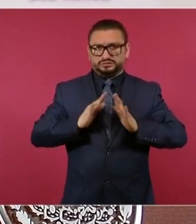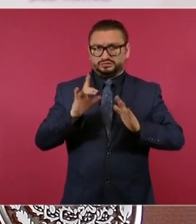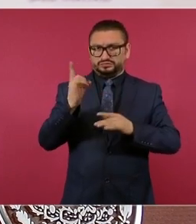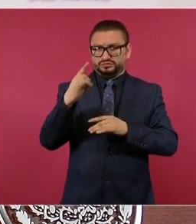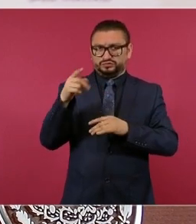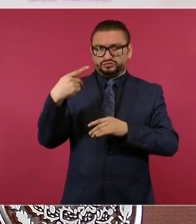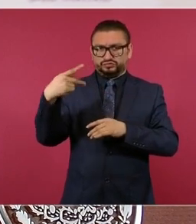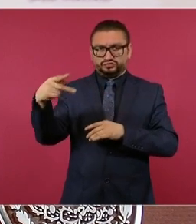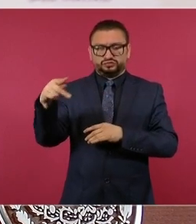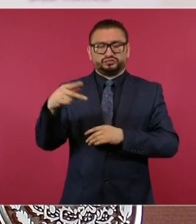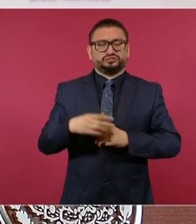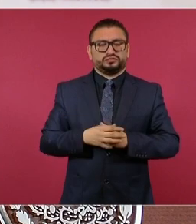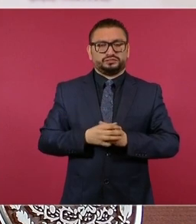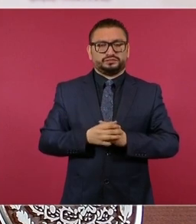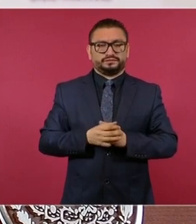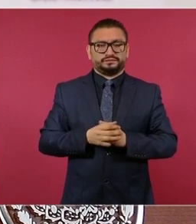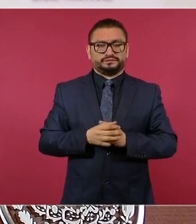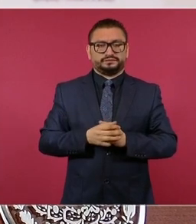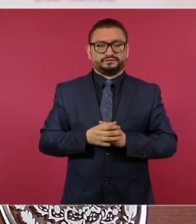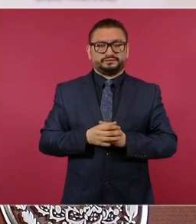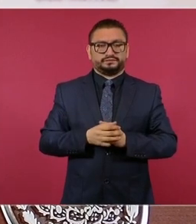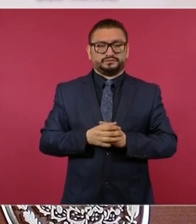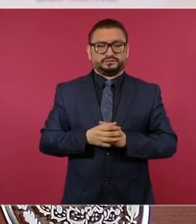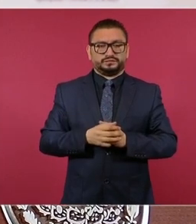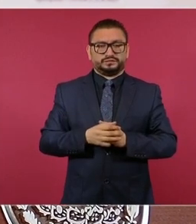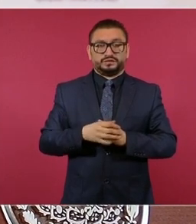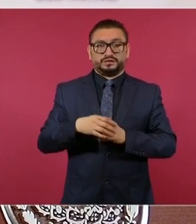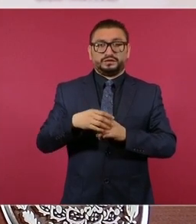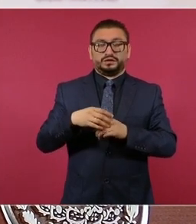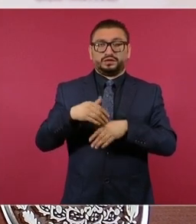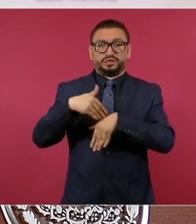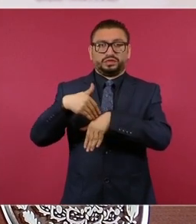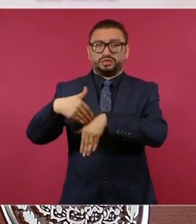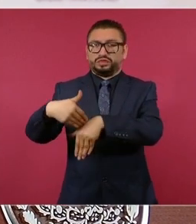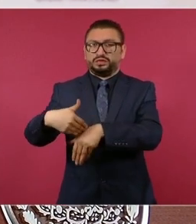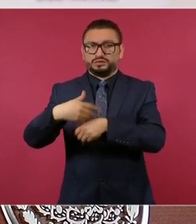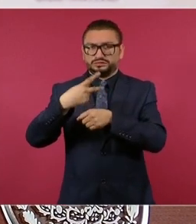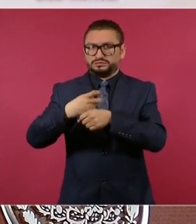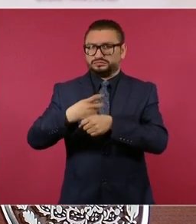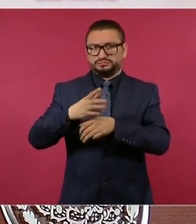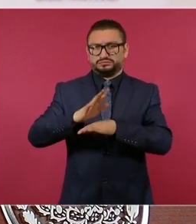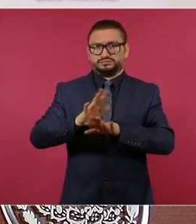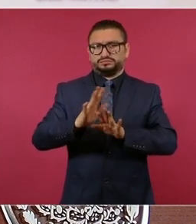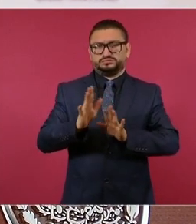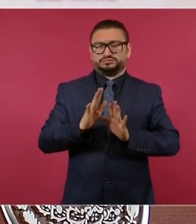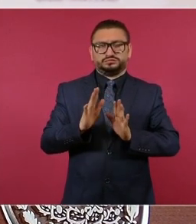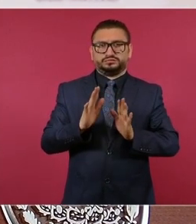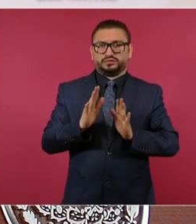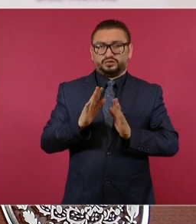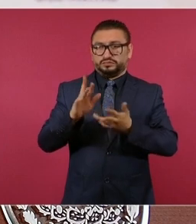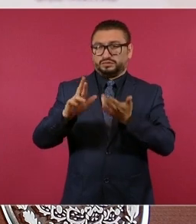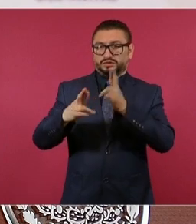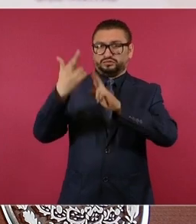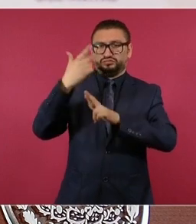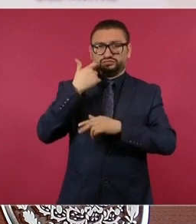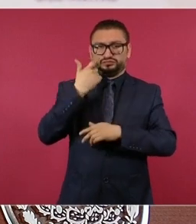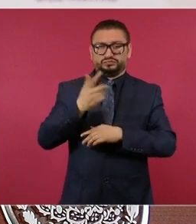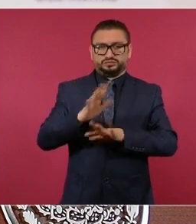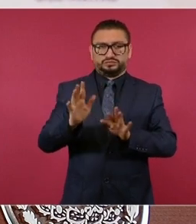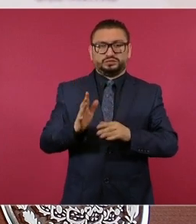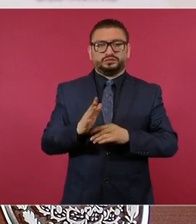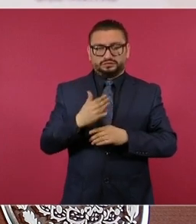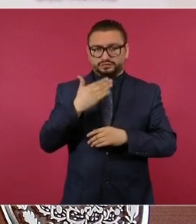Bolivia, que no secundaron este intento de golpe de Estado,